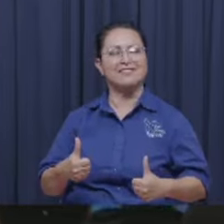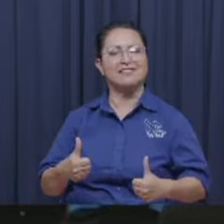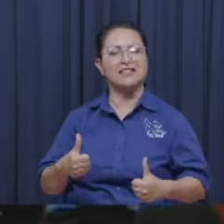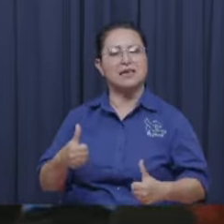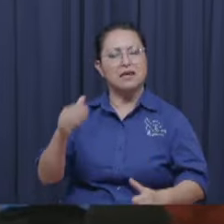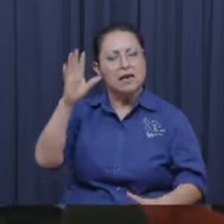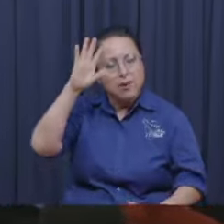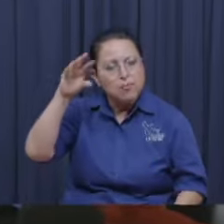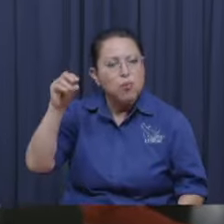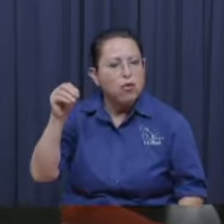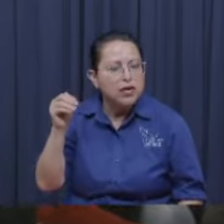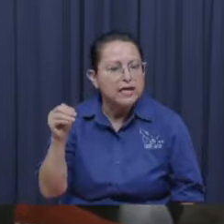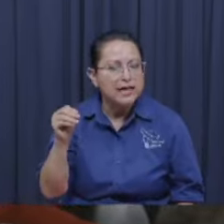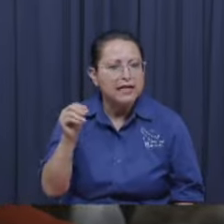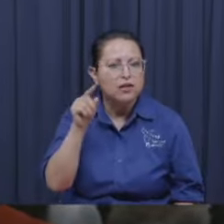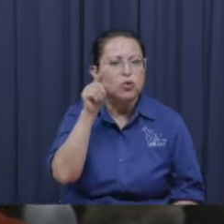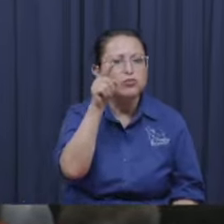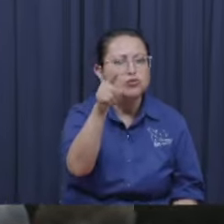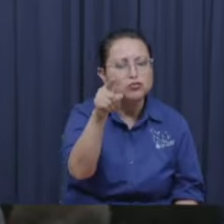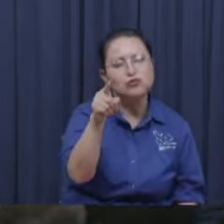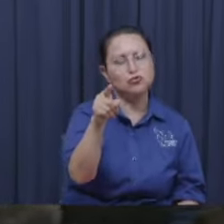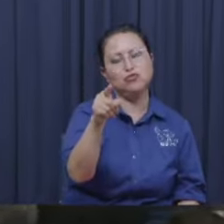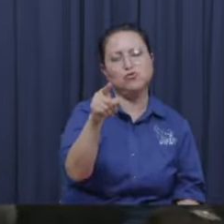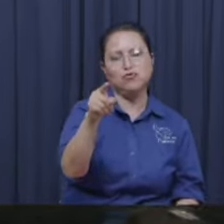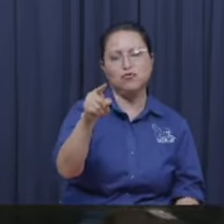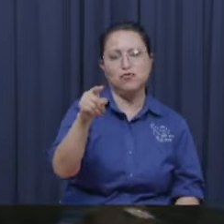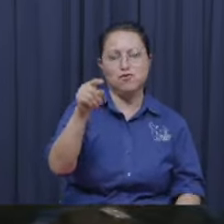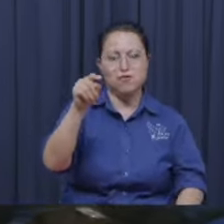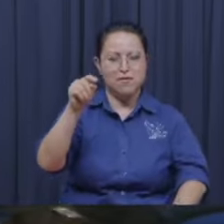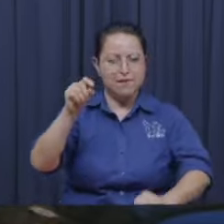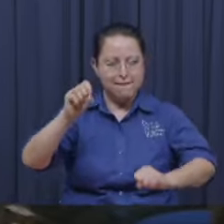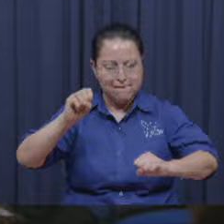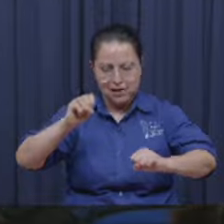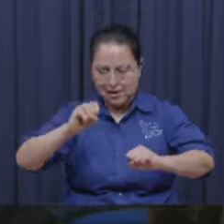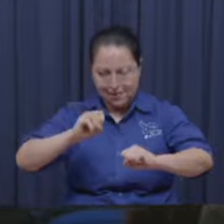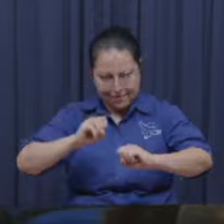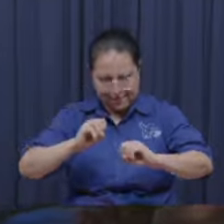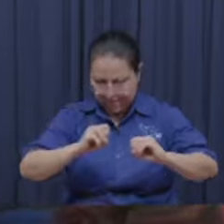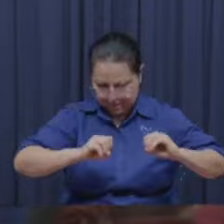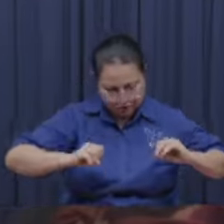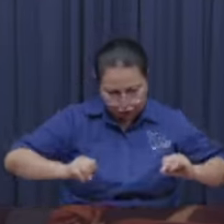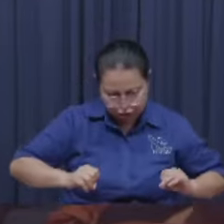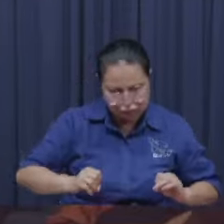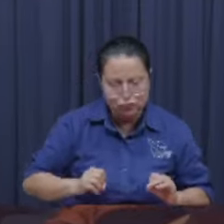Porque puedes con tu luz algún perdido rescatar.